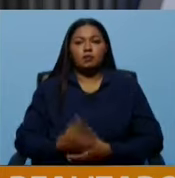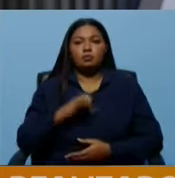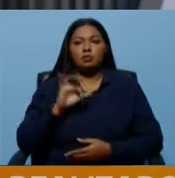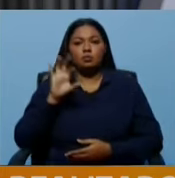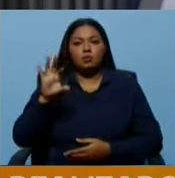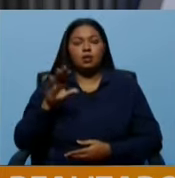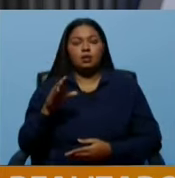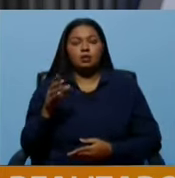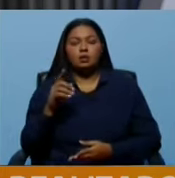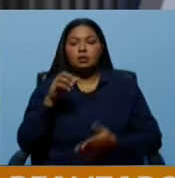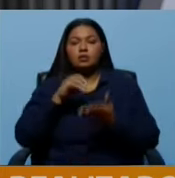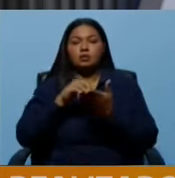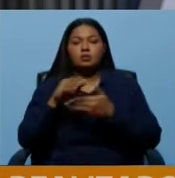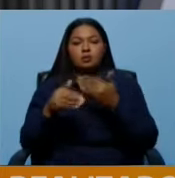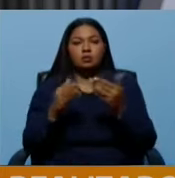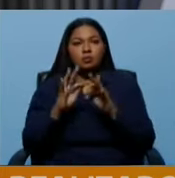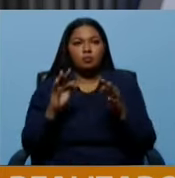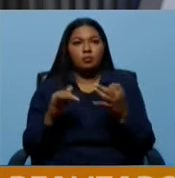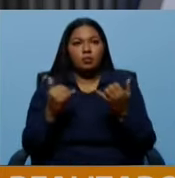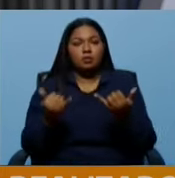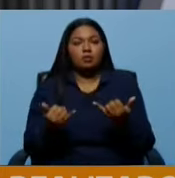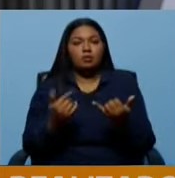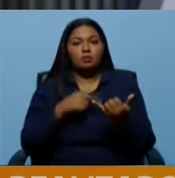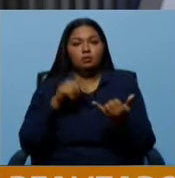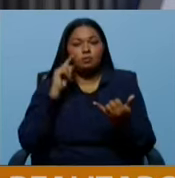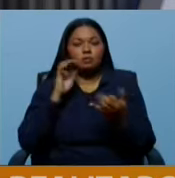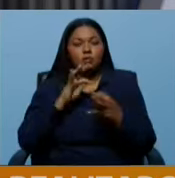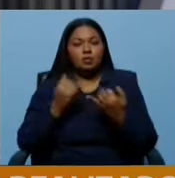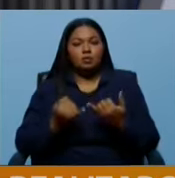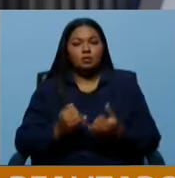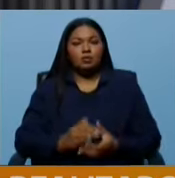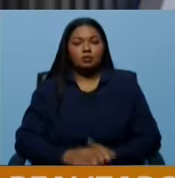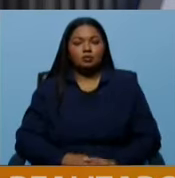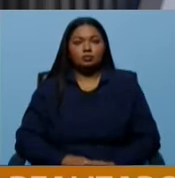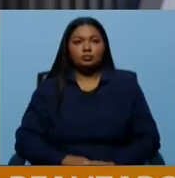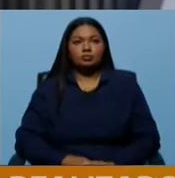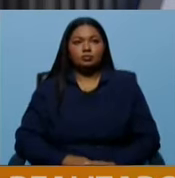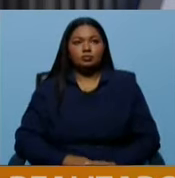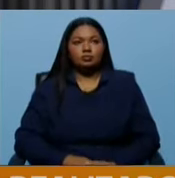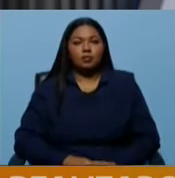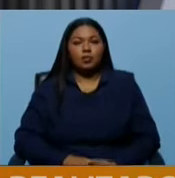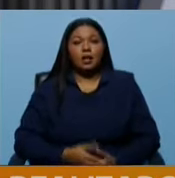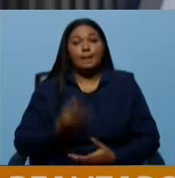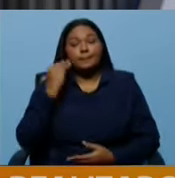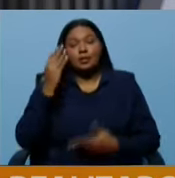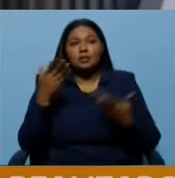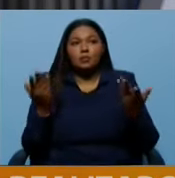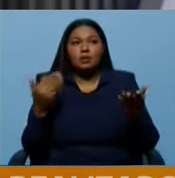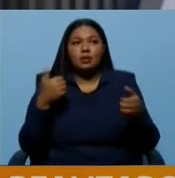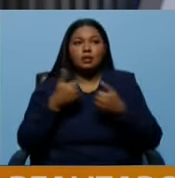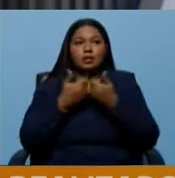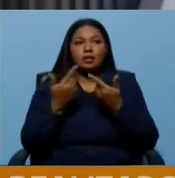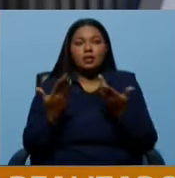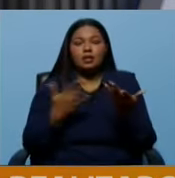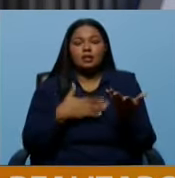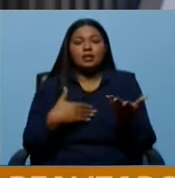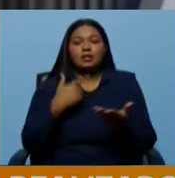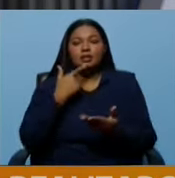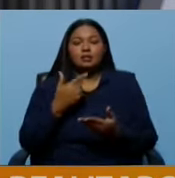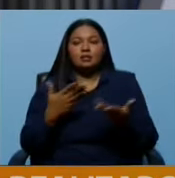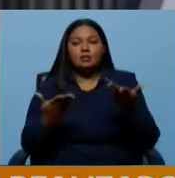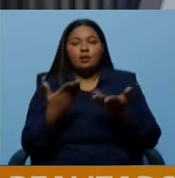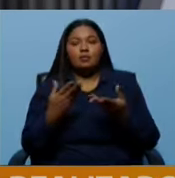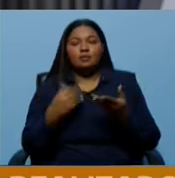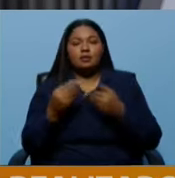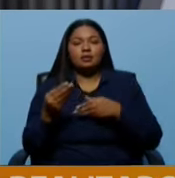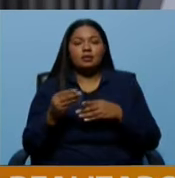tener los acentos. ¿Qué piensan los llanos que debe ser el futuro del país? ¿Qué piensa el oriente que debe ser? ¿Cuál es el acá? ¿Qué le quieren decir? ¿Cuál es el puente? ¿Cuál